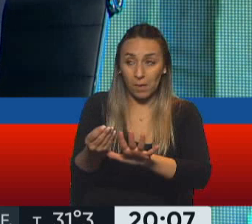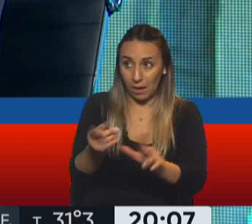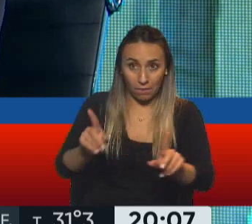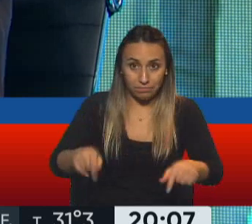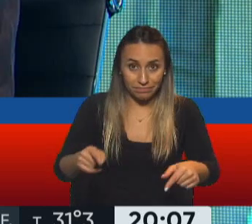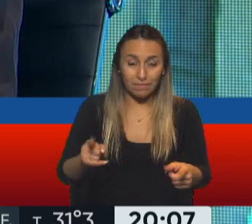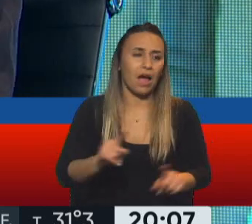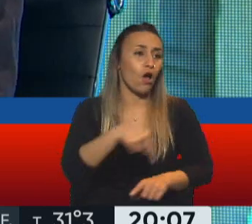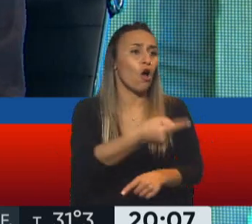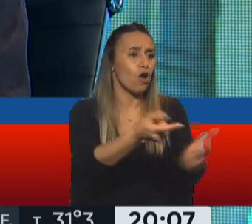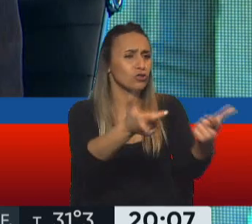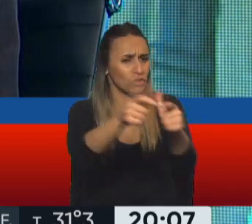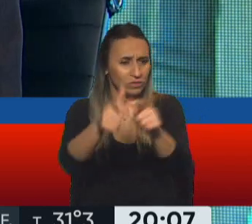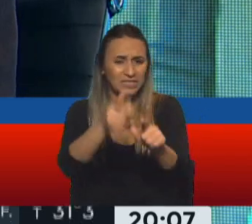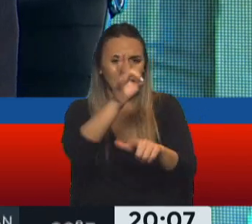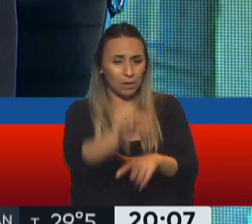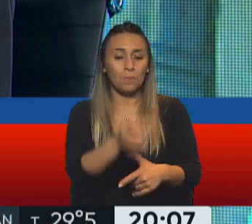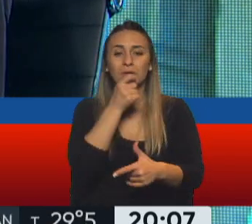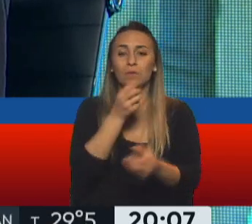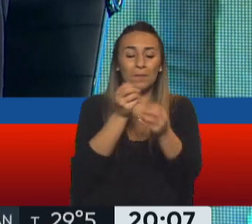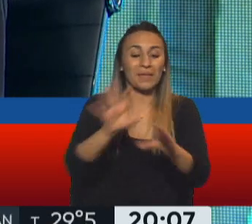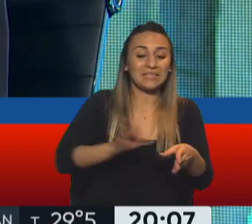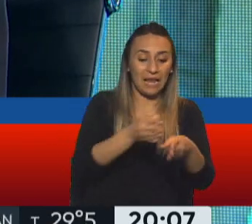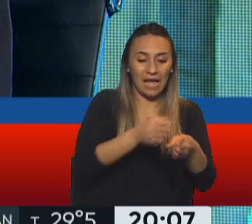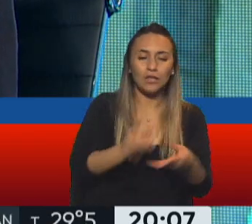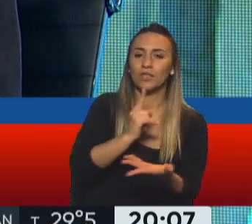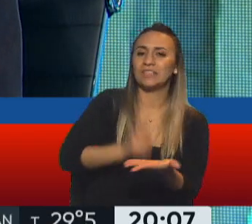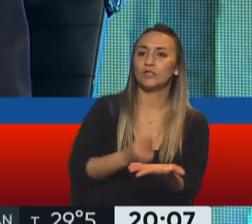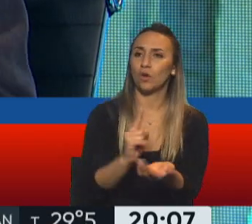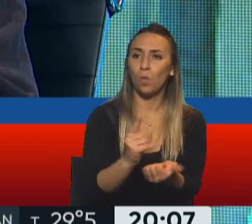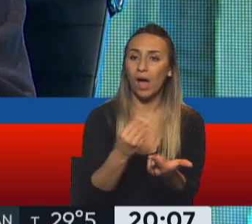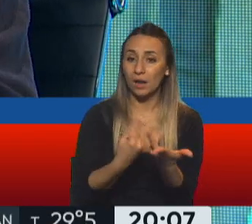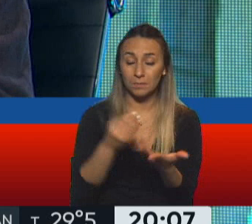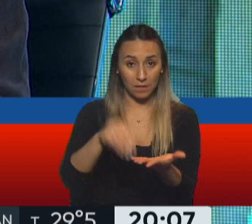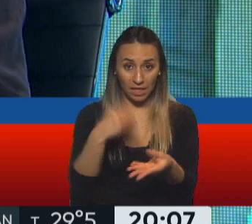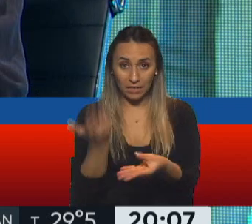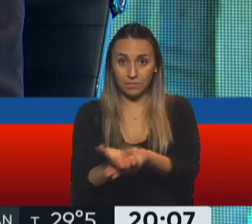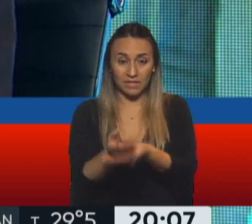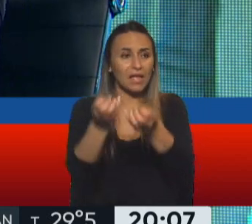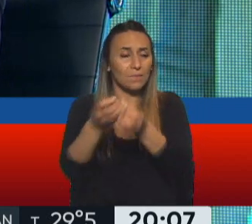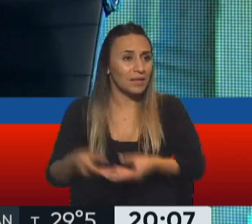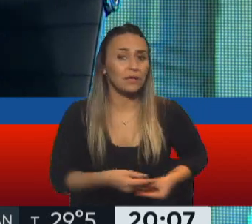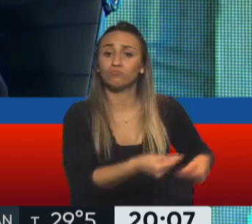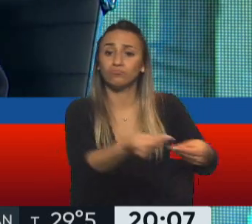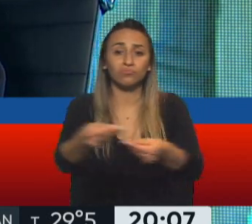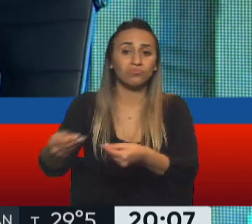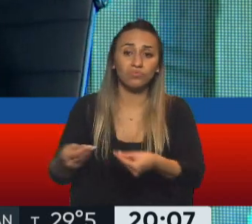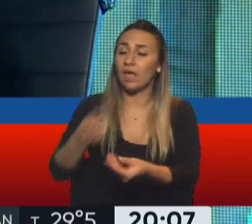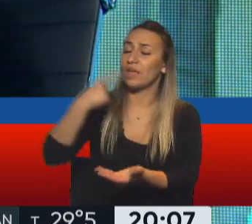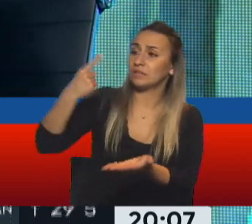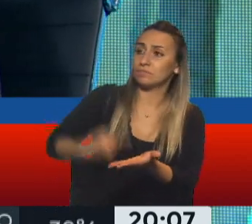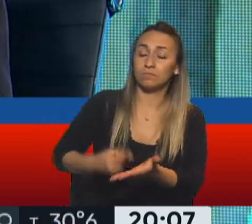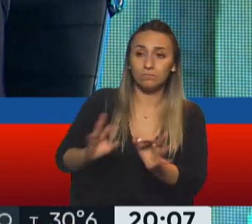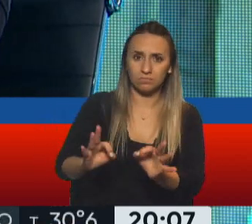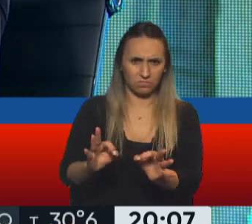de año, en qué casos, no se sabe. Tampoco se sabe por qué razón un expediente empieza a circular y se dicta una sentencia y por qué otro de